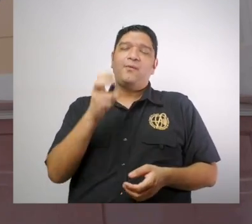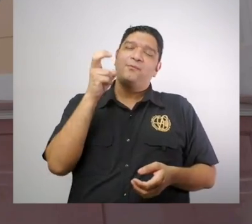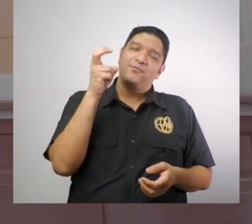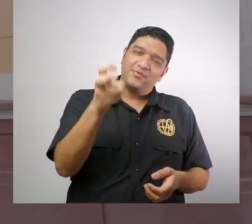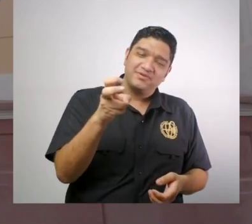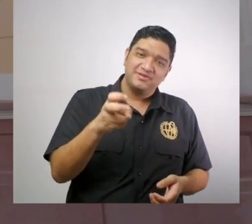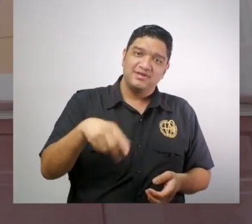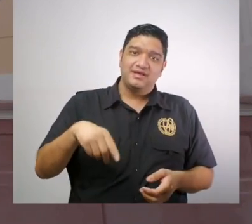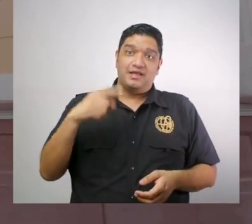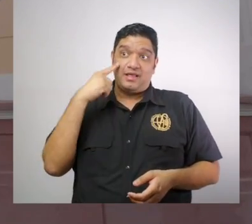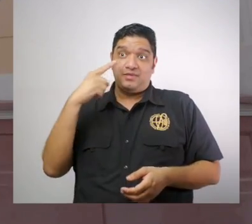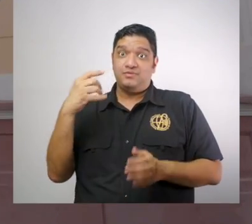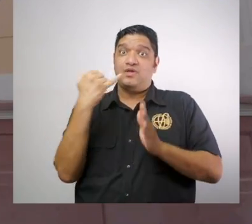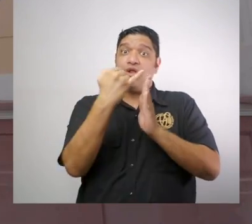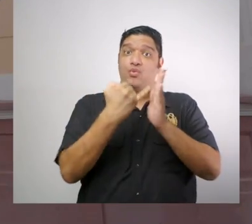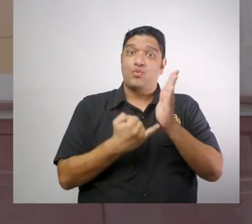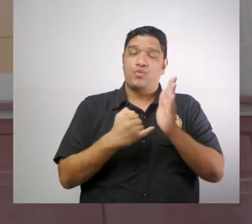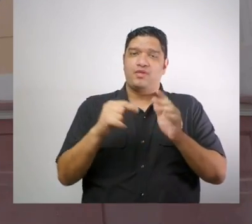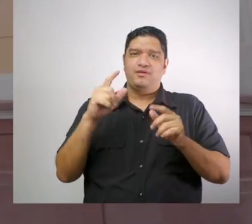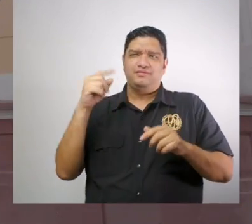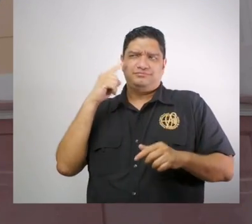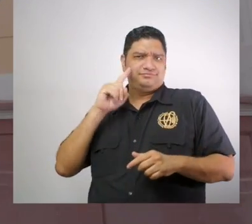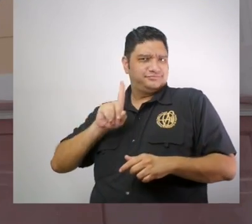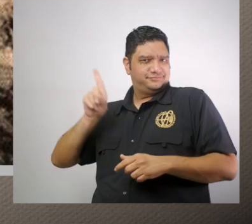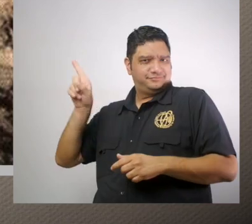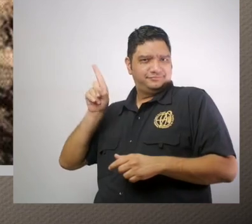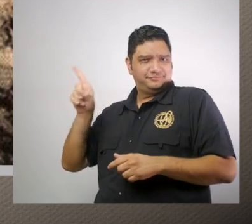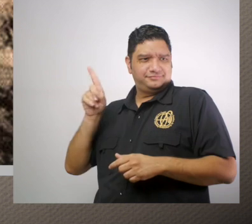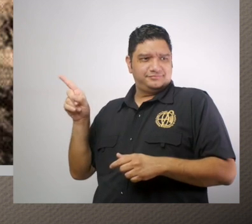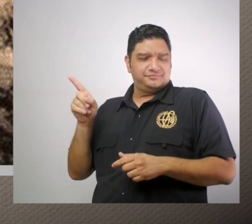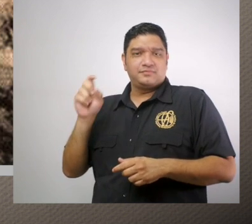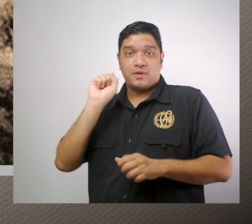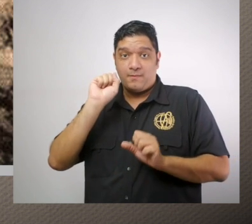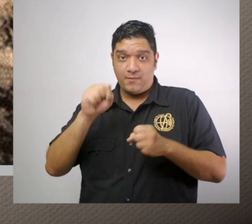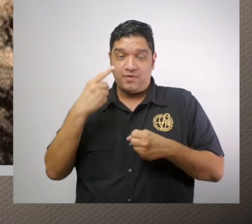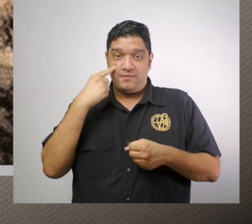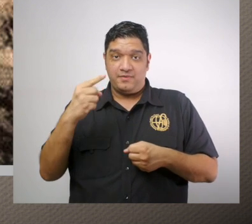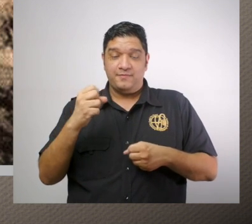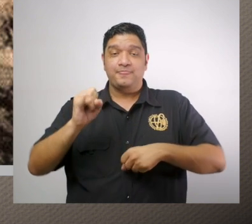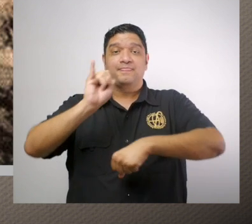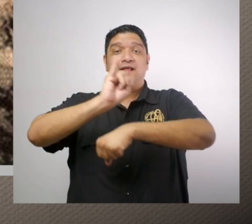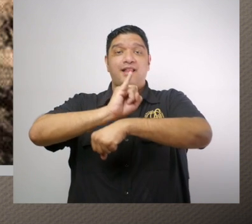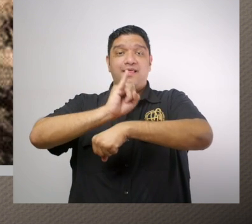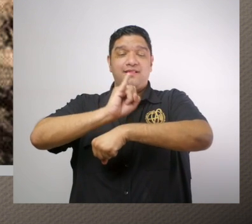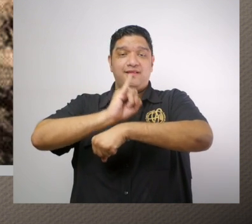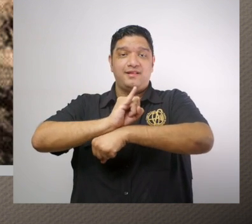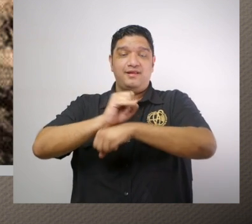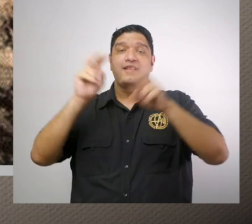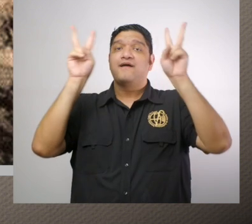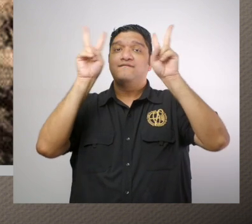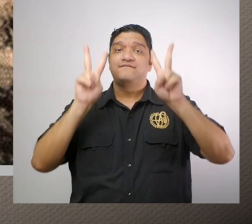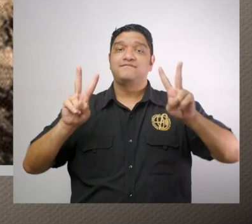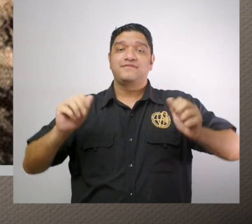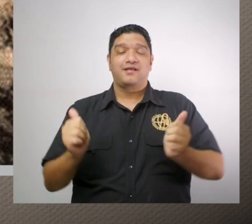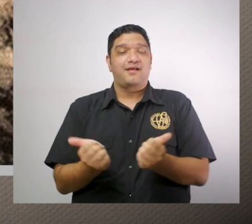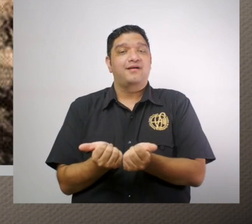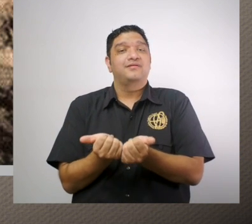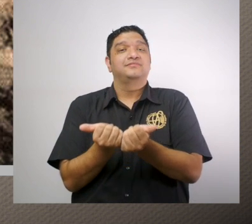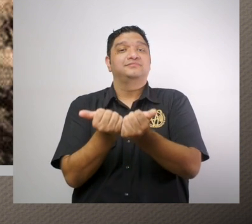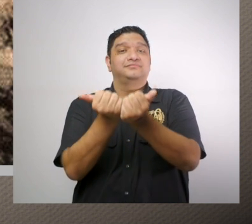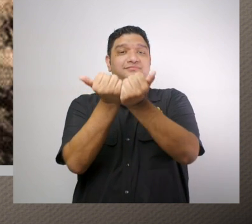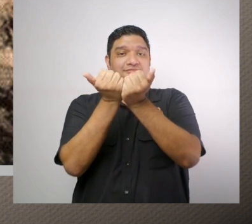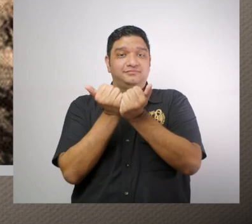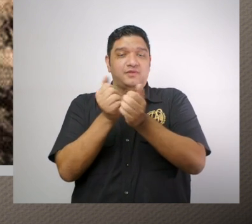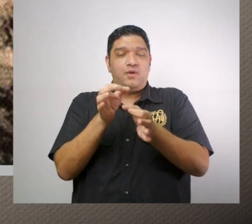en esta ilustración que vamos a ver, es la parroquia Nuestra Señora de la Asunción